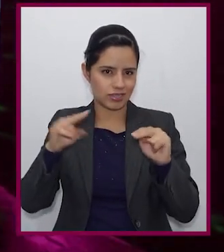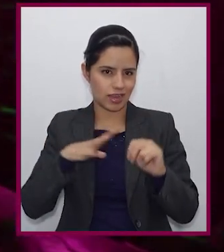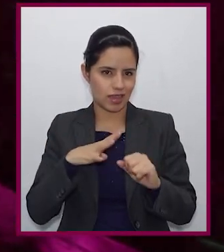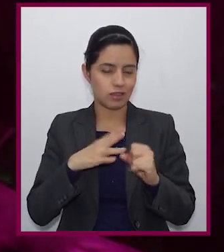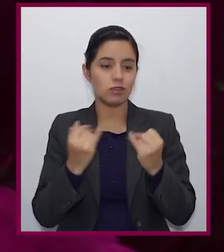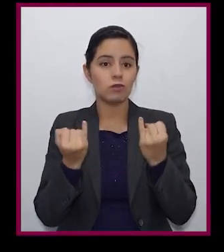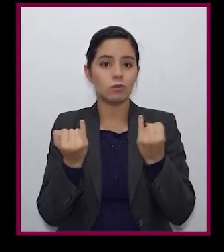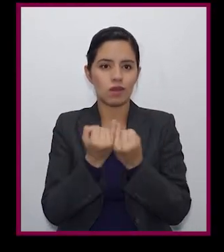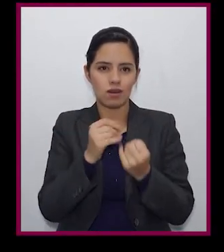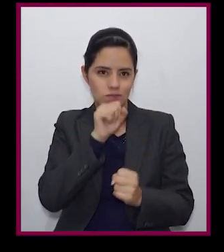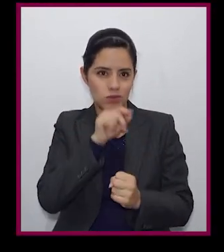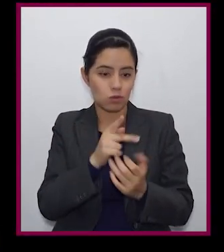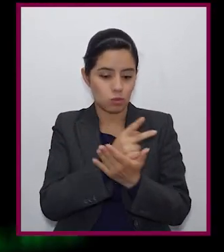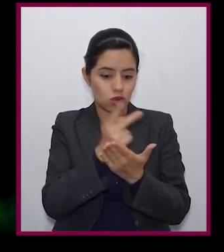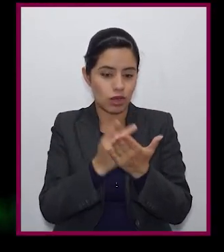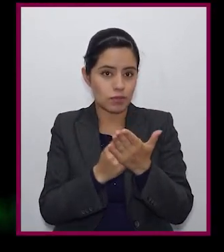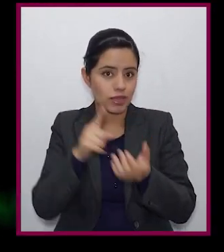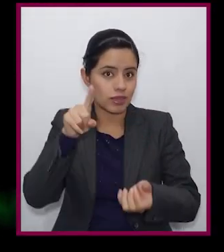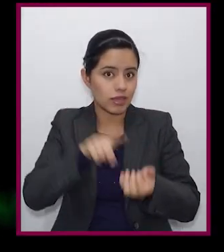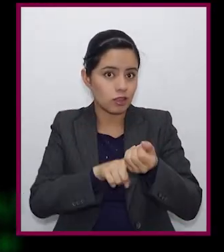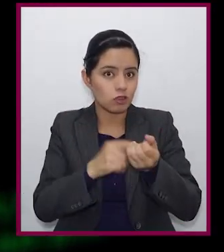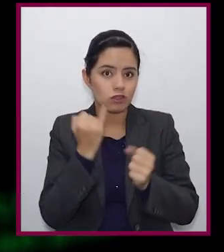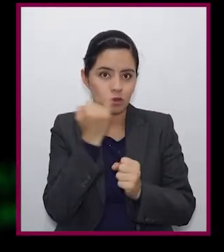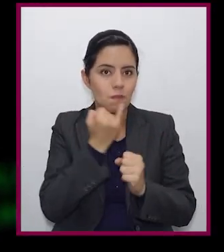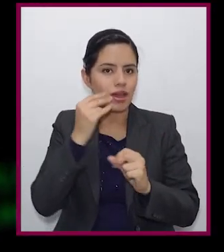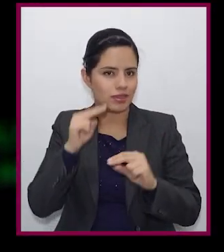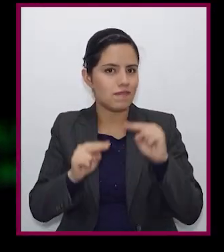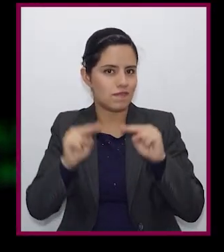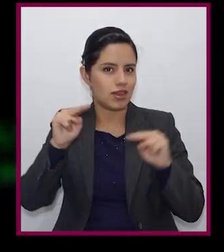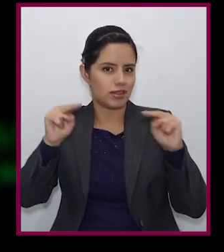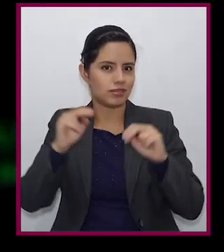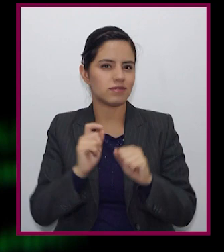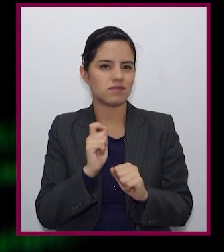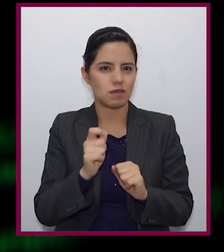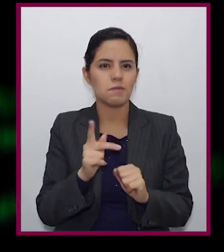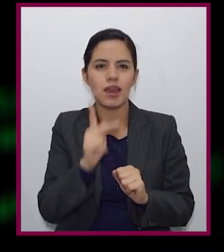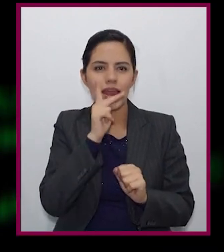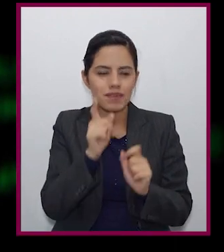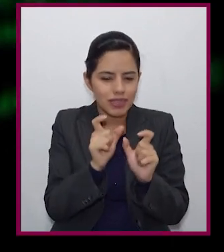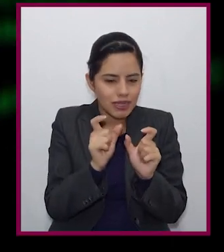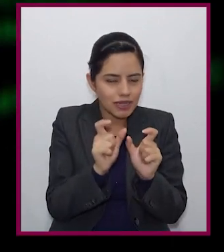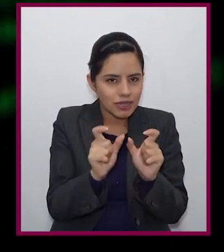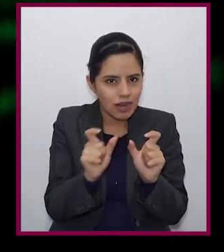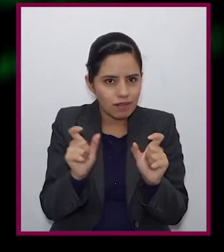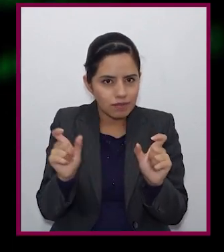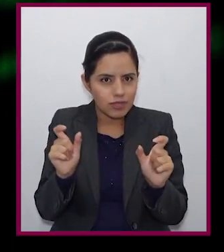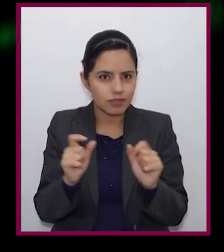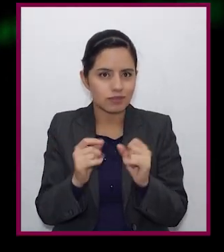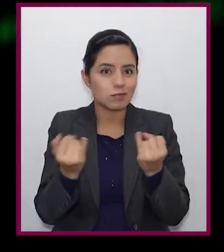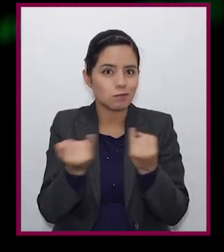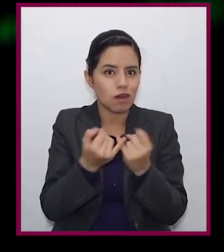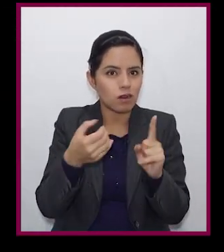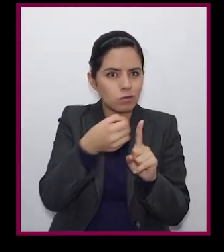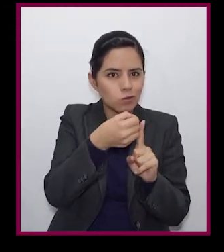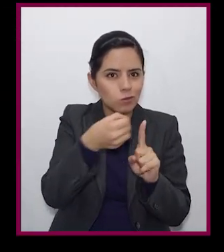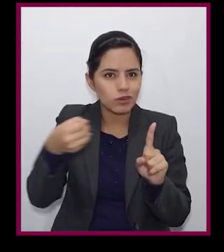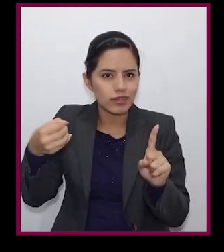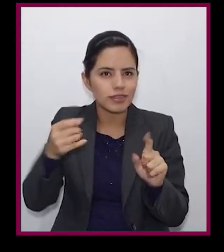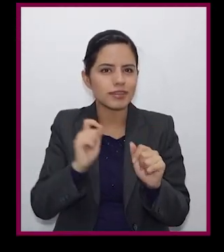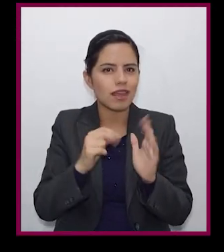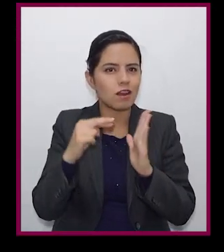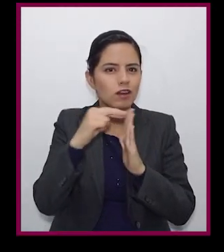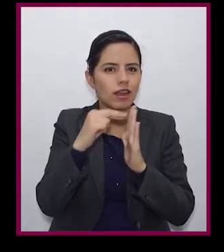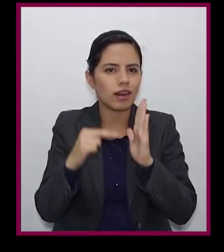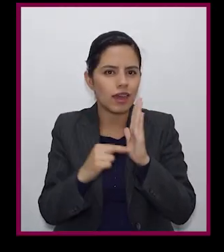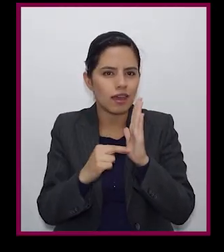estilo de lingüística. Pues esto involucra un vocabulario de comandos o palabras clave, también una sintaxis, que son